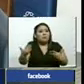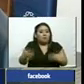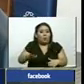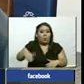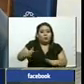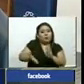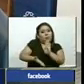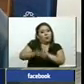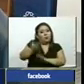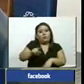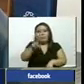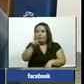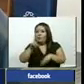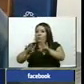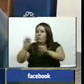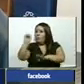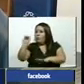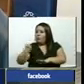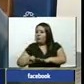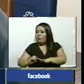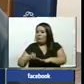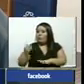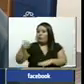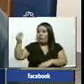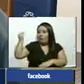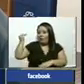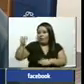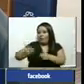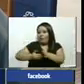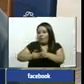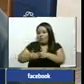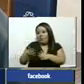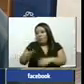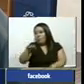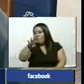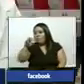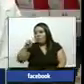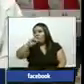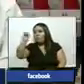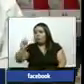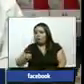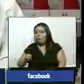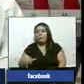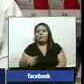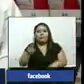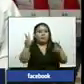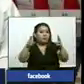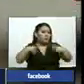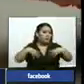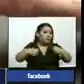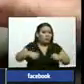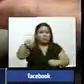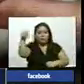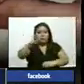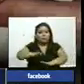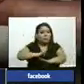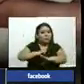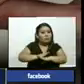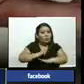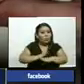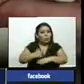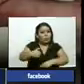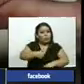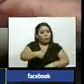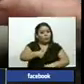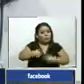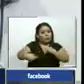un 19% antes de la intervención a casi un 40%. Salud, educación, prevención y